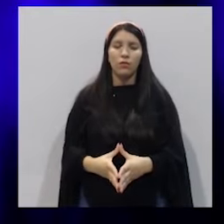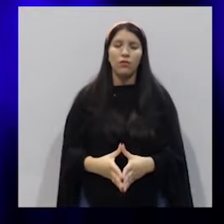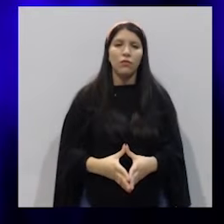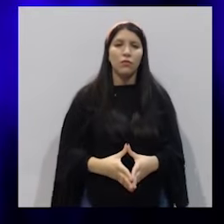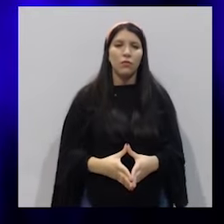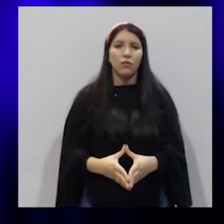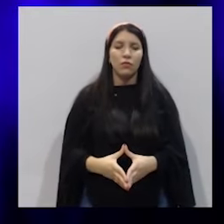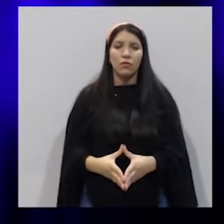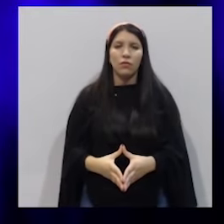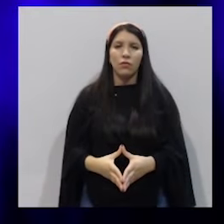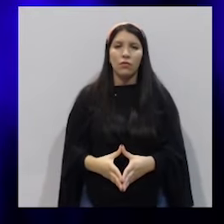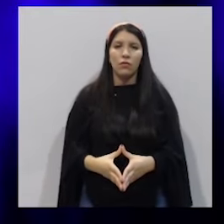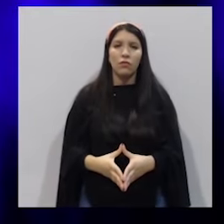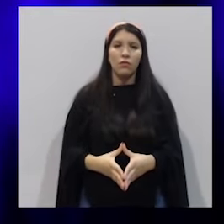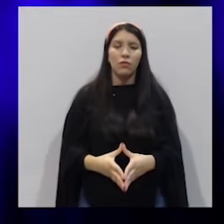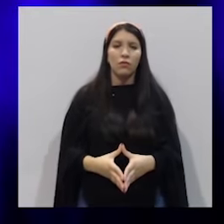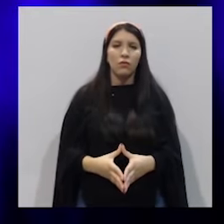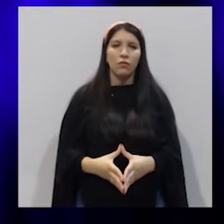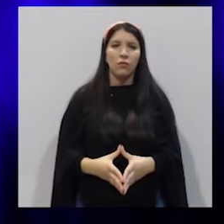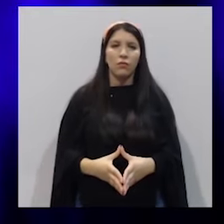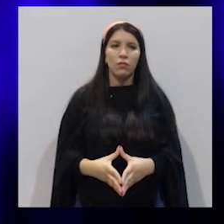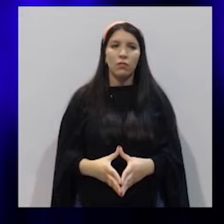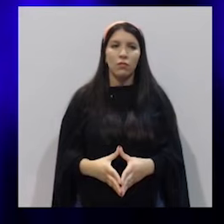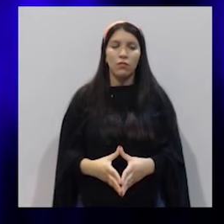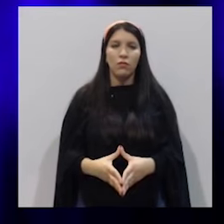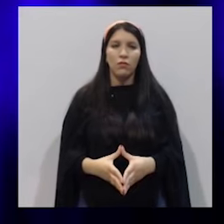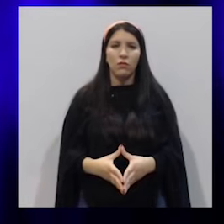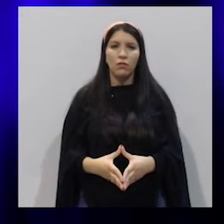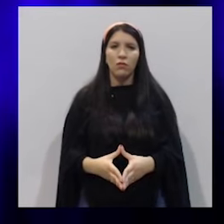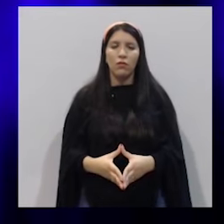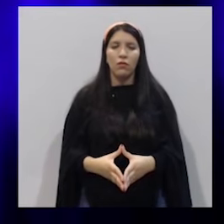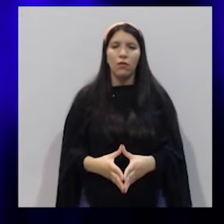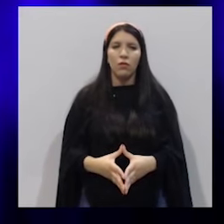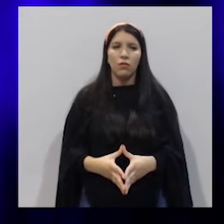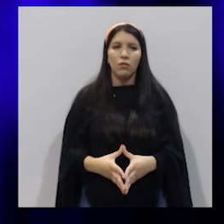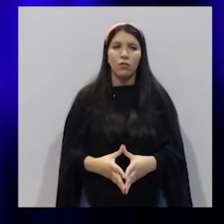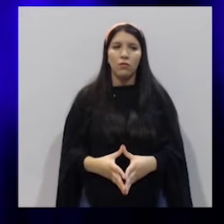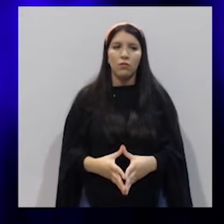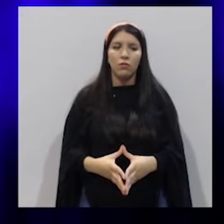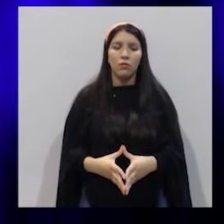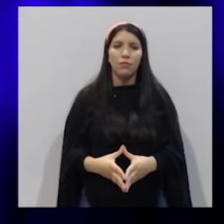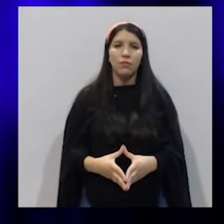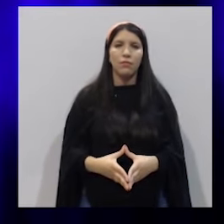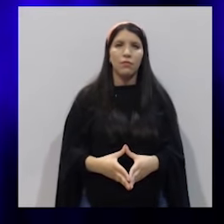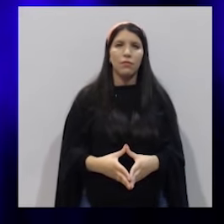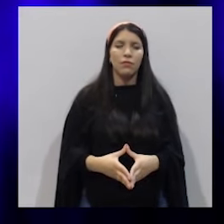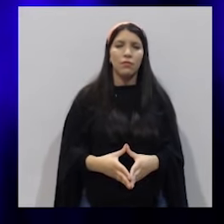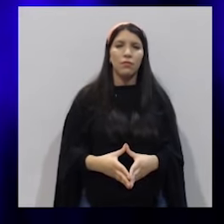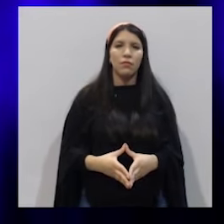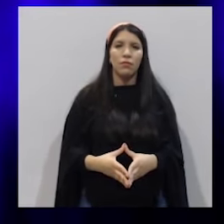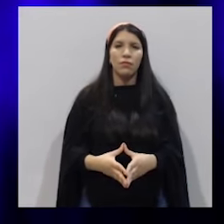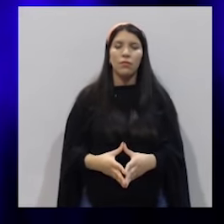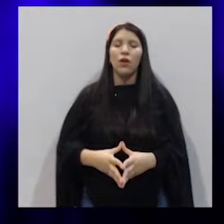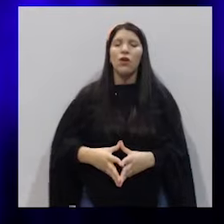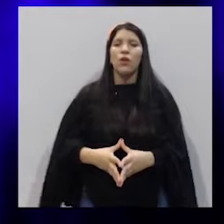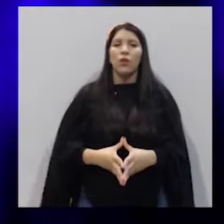comunión con los hermanos algo comienza a suceder nuestro interior se debilita el